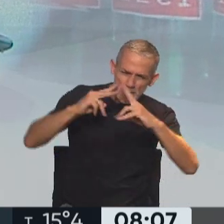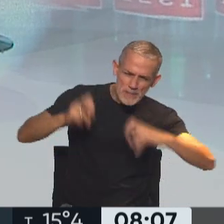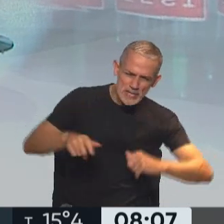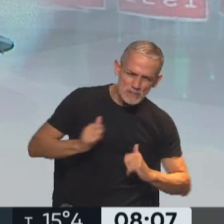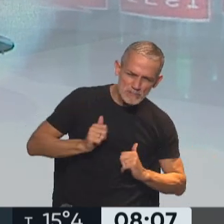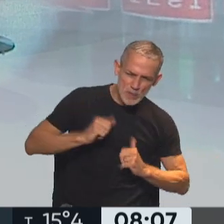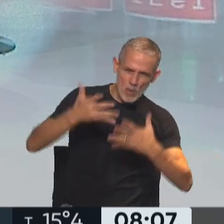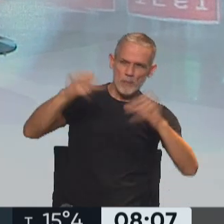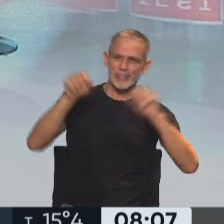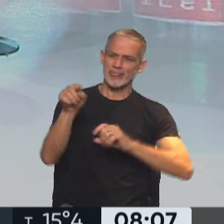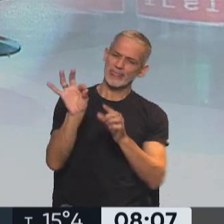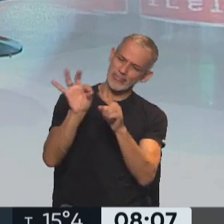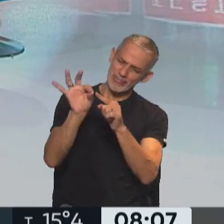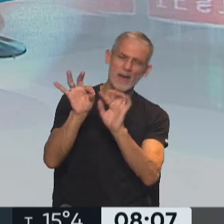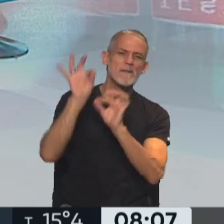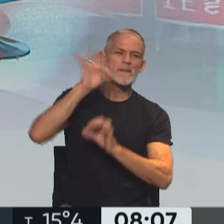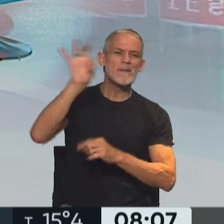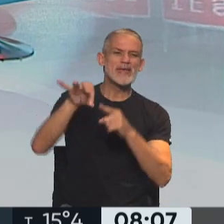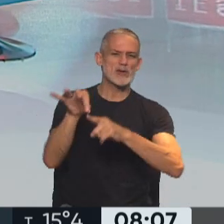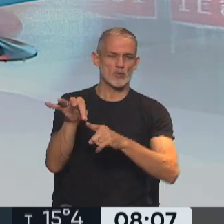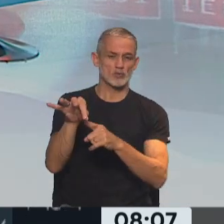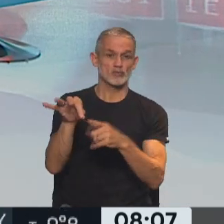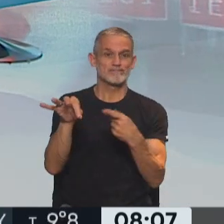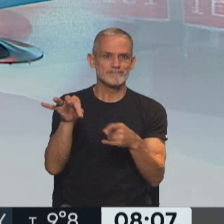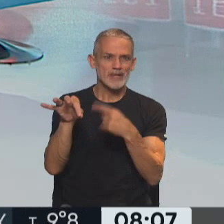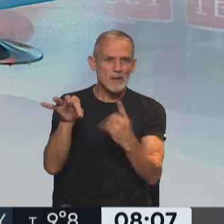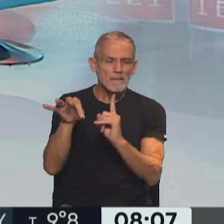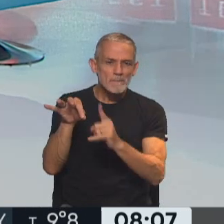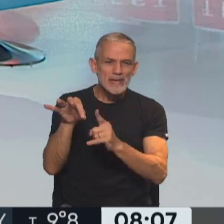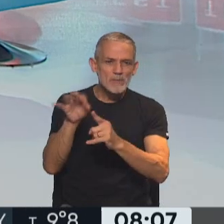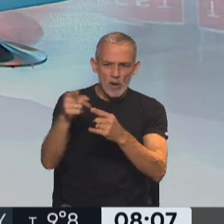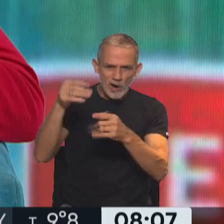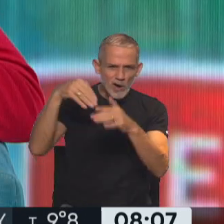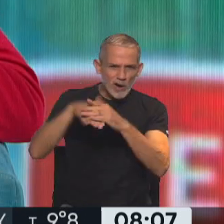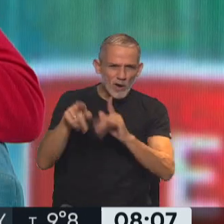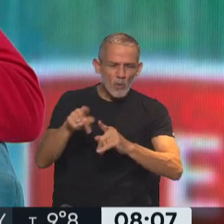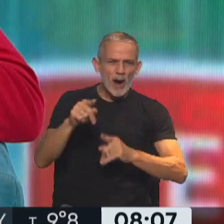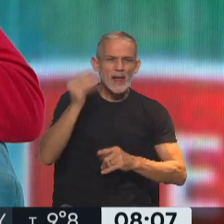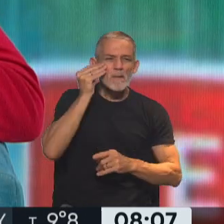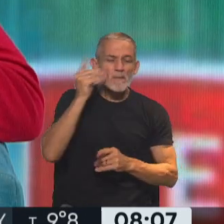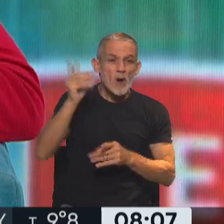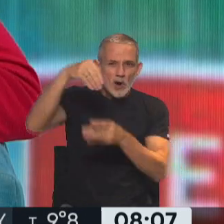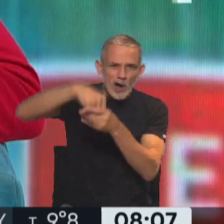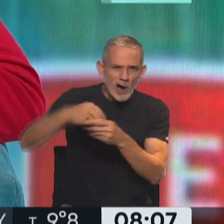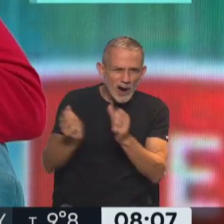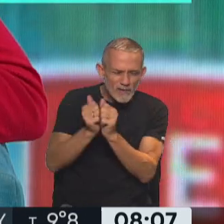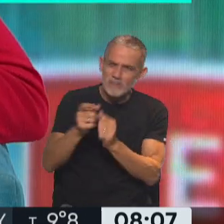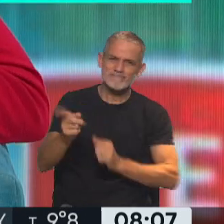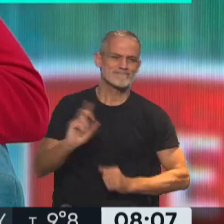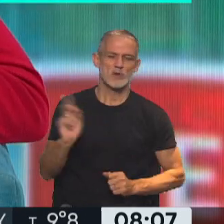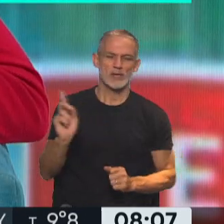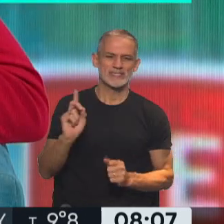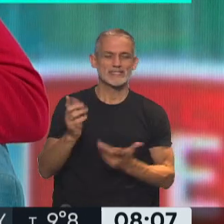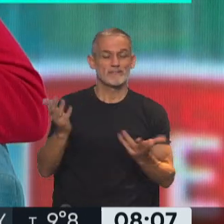investigación, pero que no necesariamente es el reservorio el simio, ¿sí? A partir